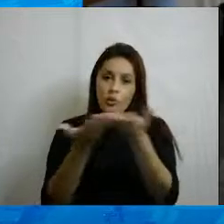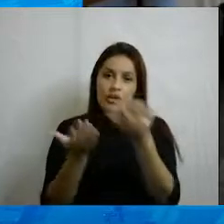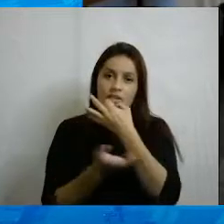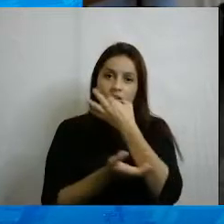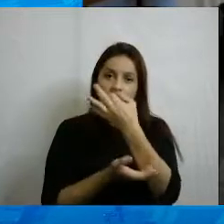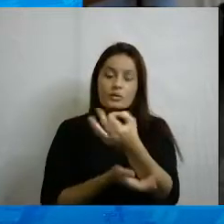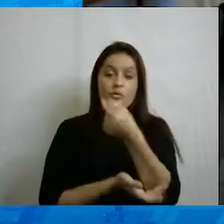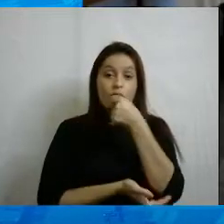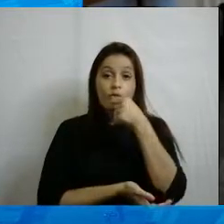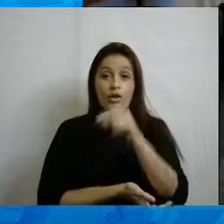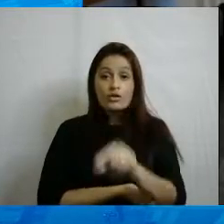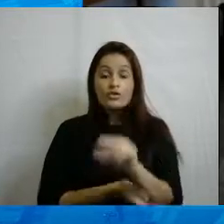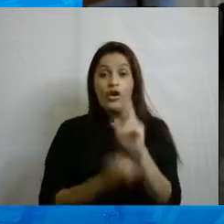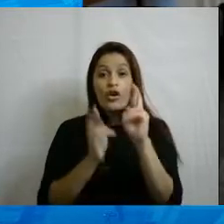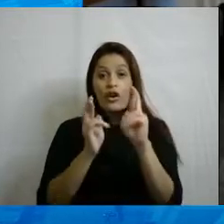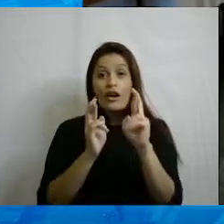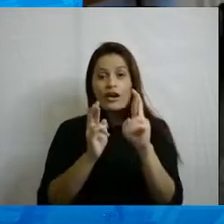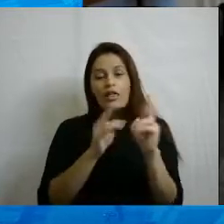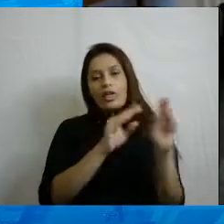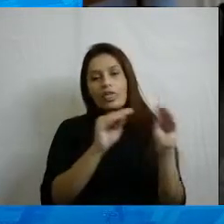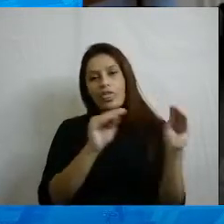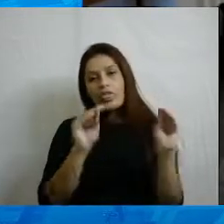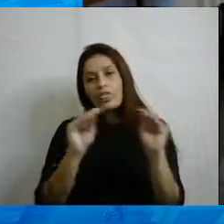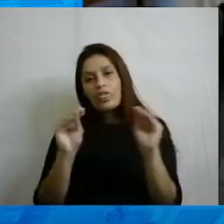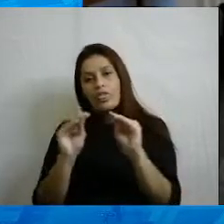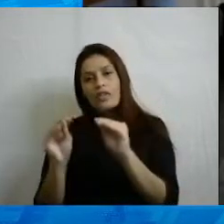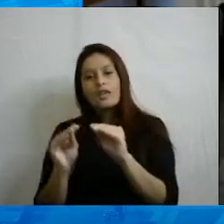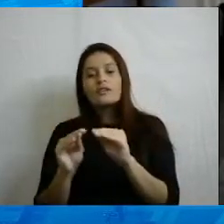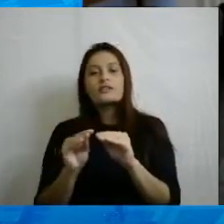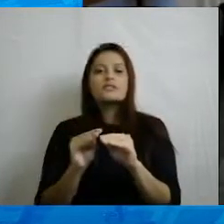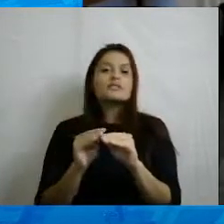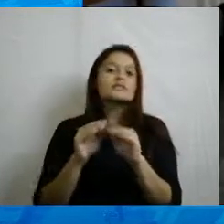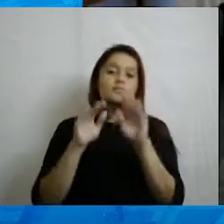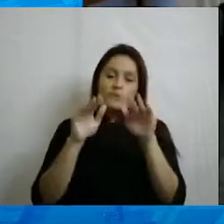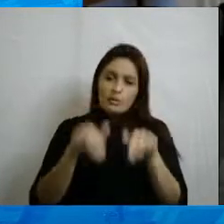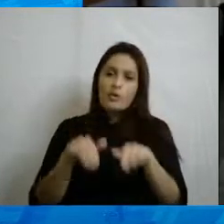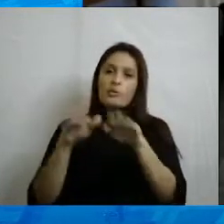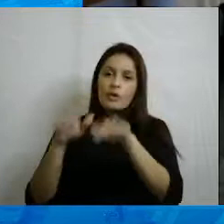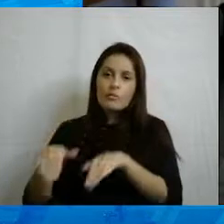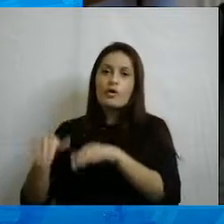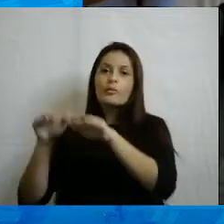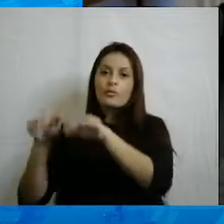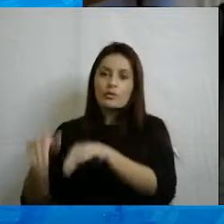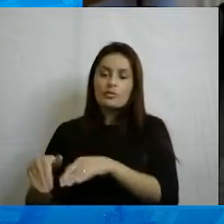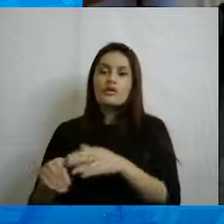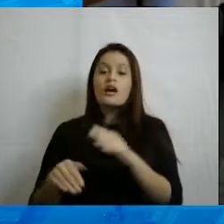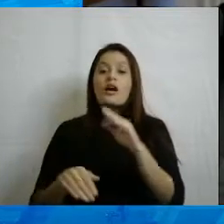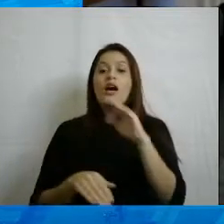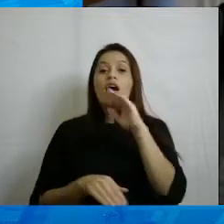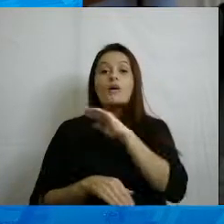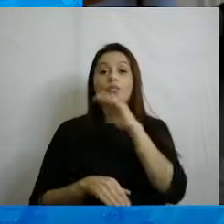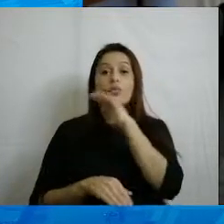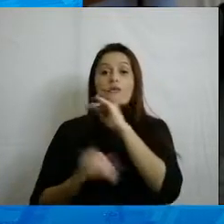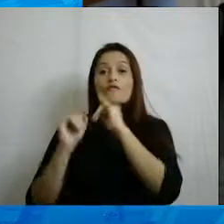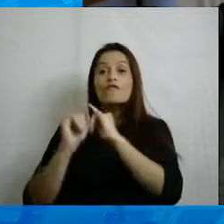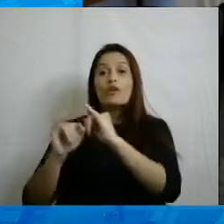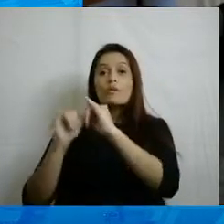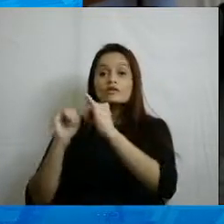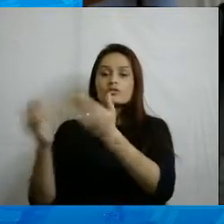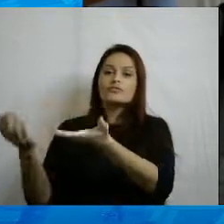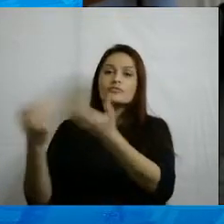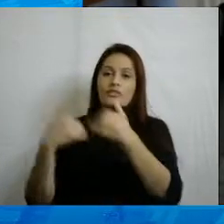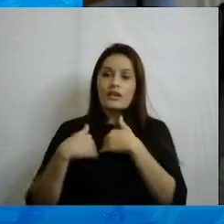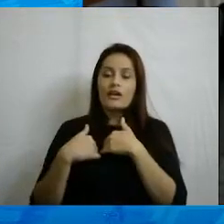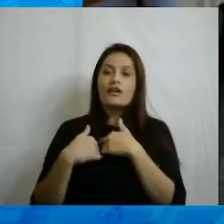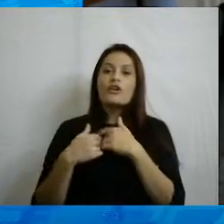que prontamente, ya que esto se viene acarreando en cada consejo, salimos con lo mismo, de que se apure a lo mejor esa bajada de información para poder